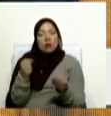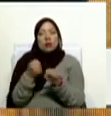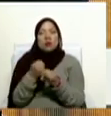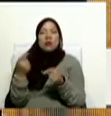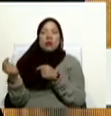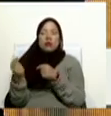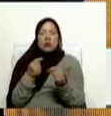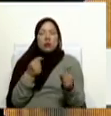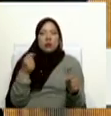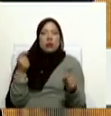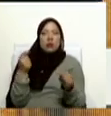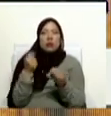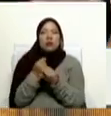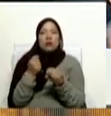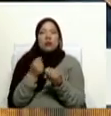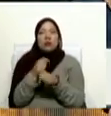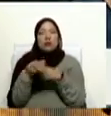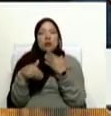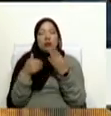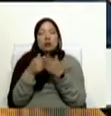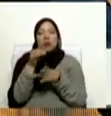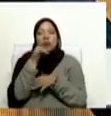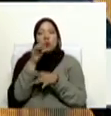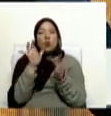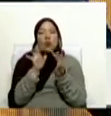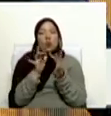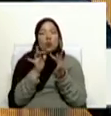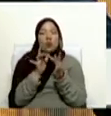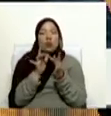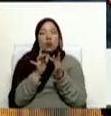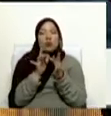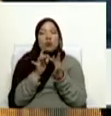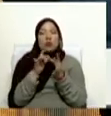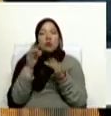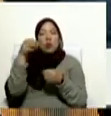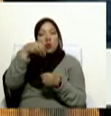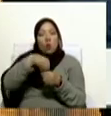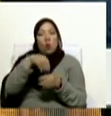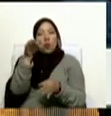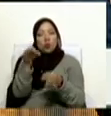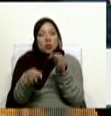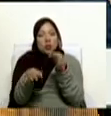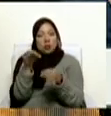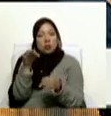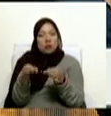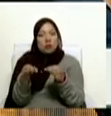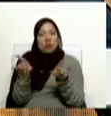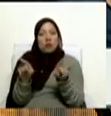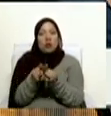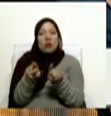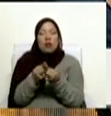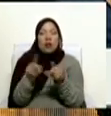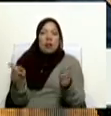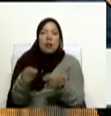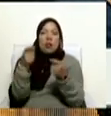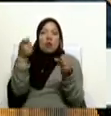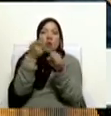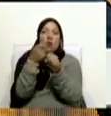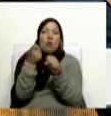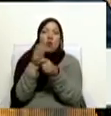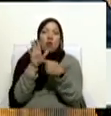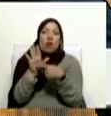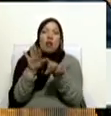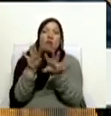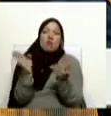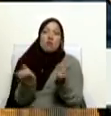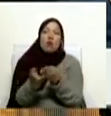sentada sobre el tono el trono de La Libertad empuñando El cetro de la justicia coronada por la gloria Mostrar al